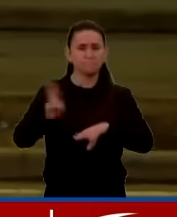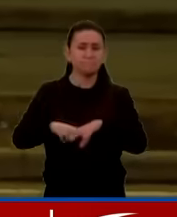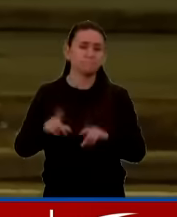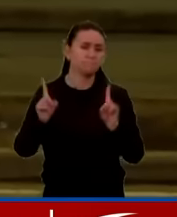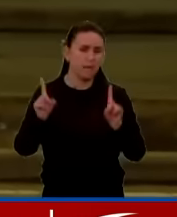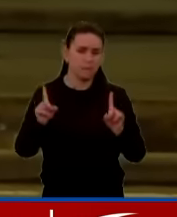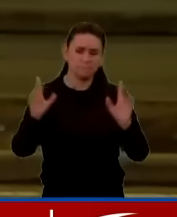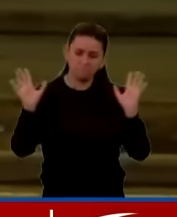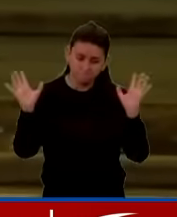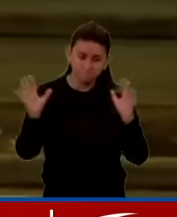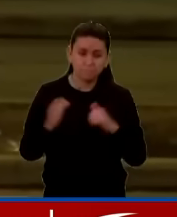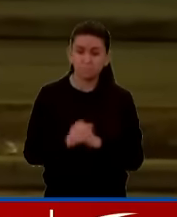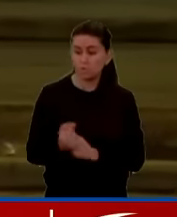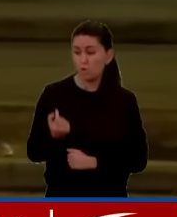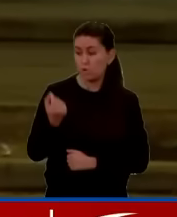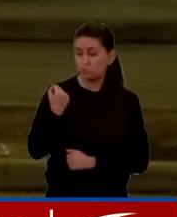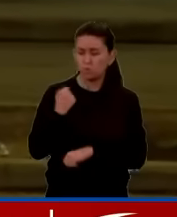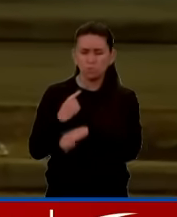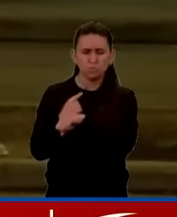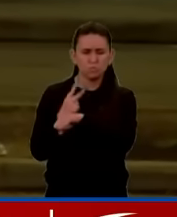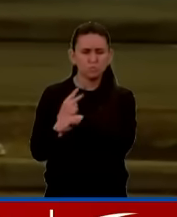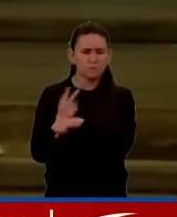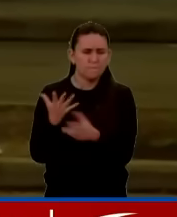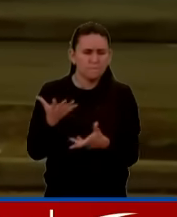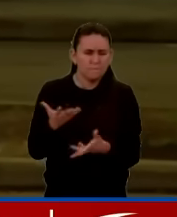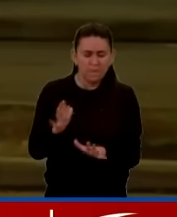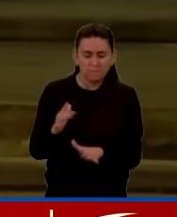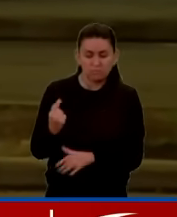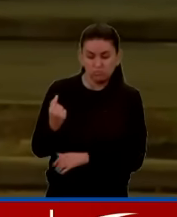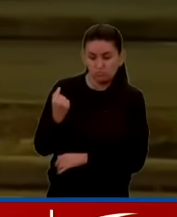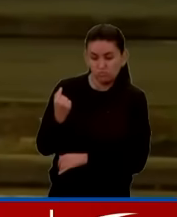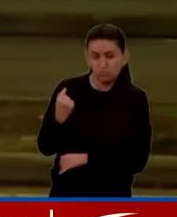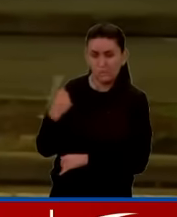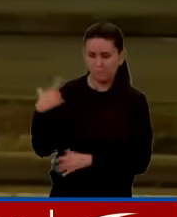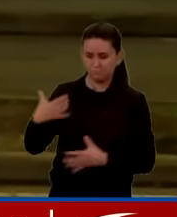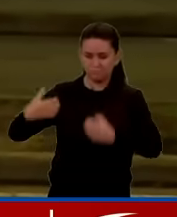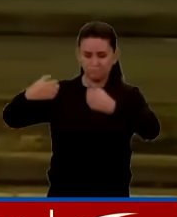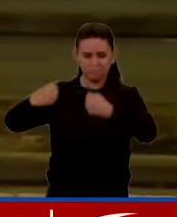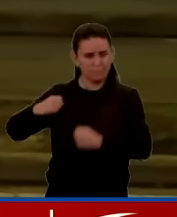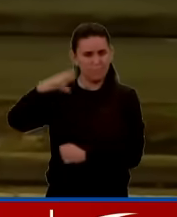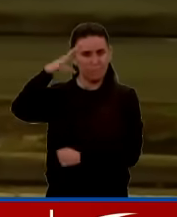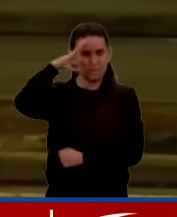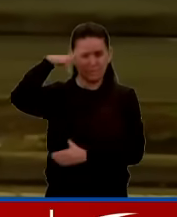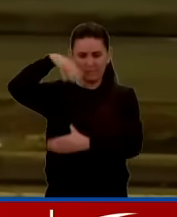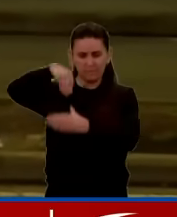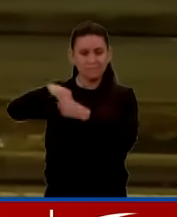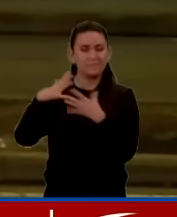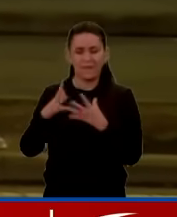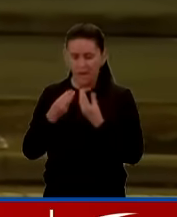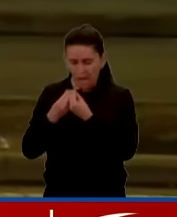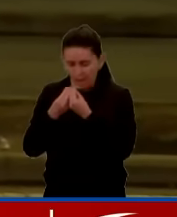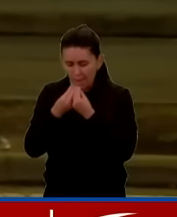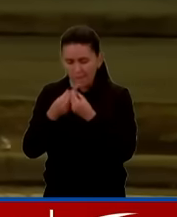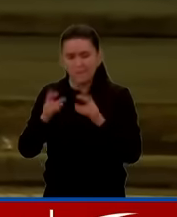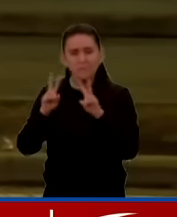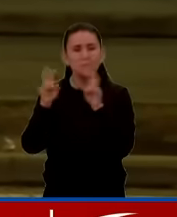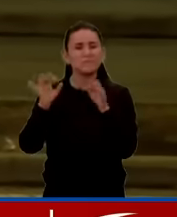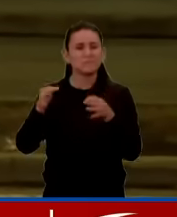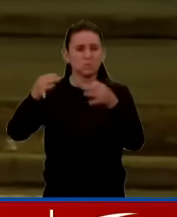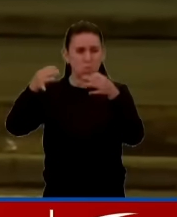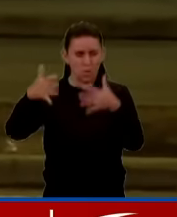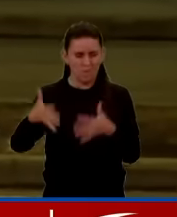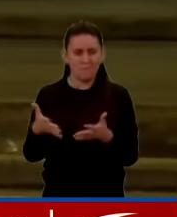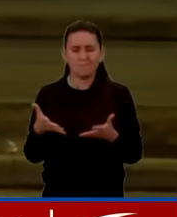minutos terminó justamente aquí, en la Dirección General de la Policía, un consejo de seguridad que